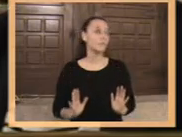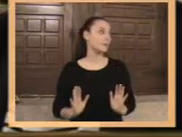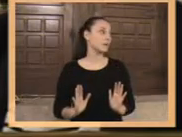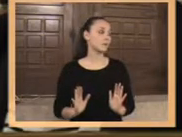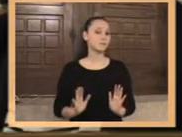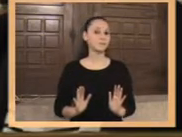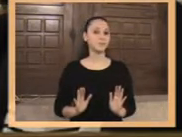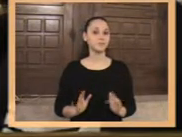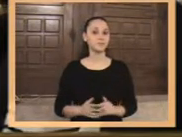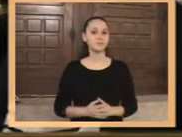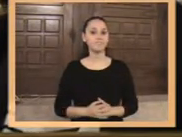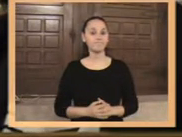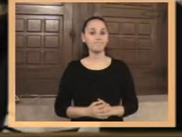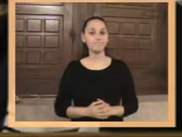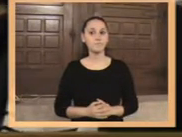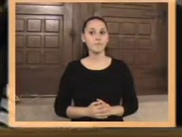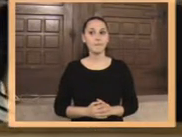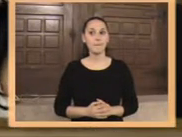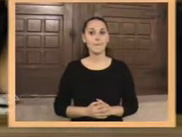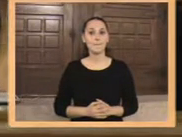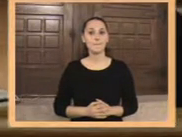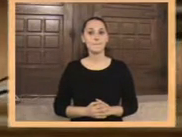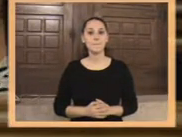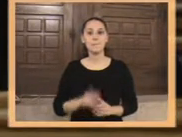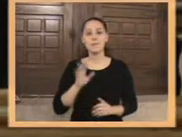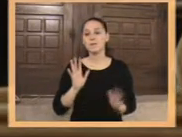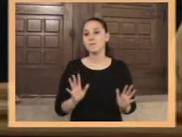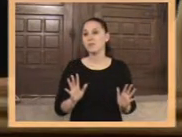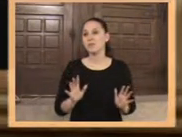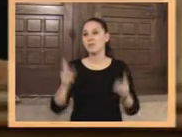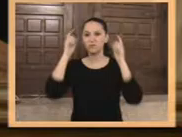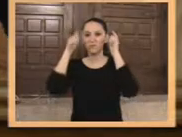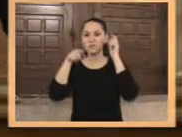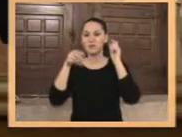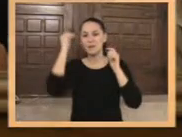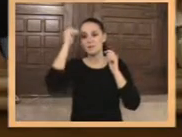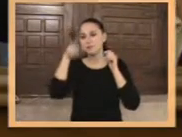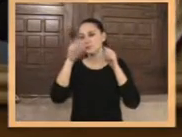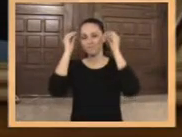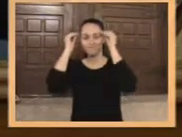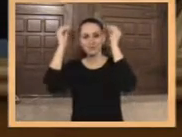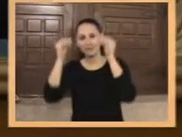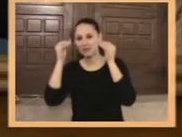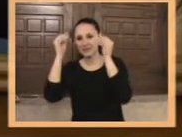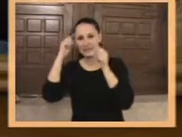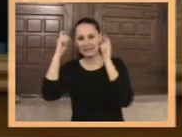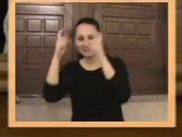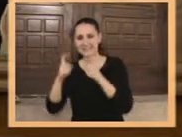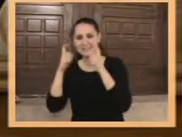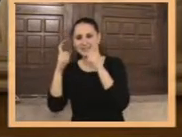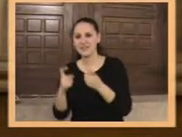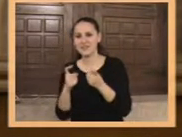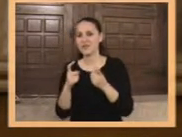que por su parte no ha habido ningún tipo de intención, ¿no? Y precisamente a las pruebas me